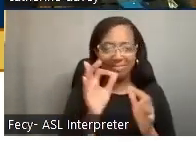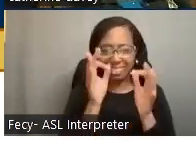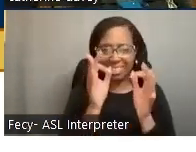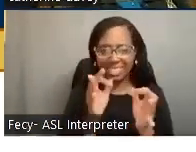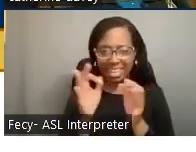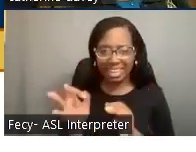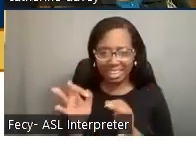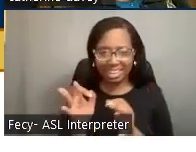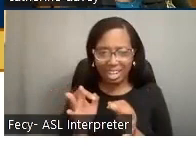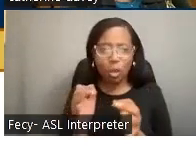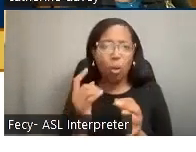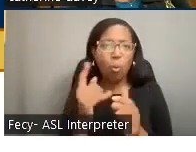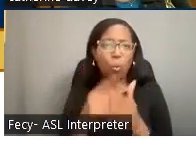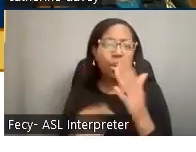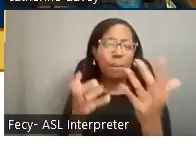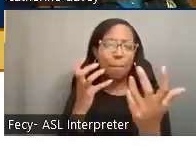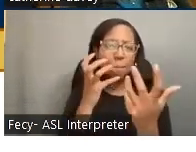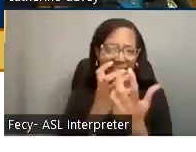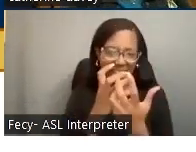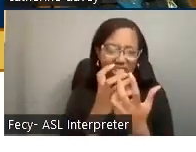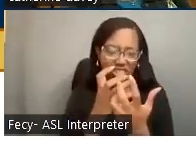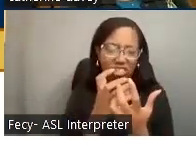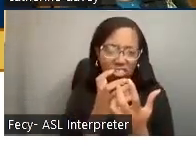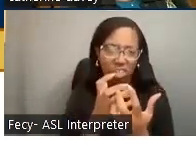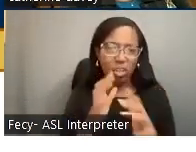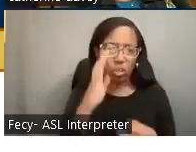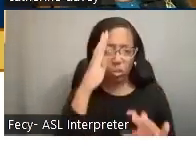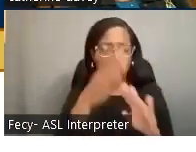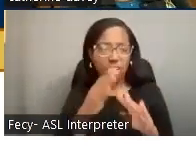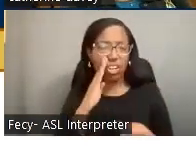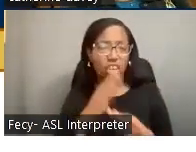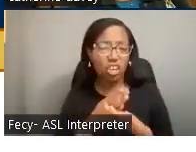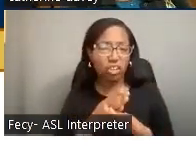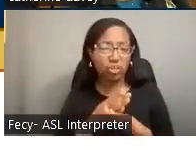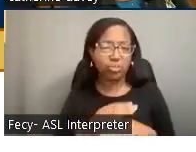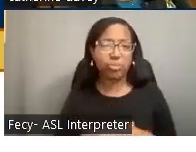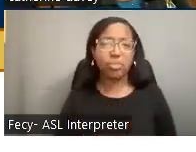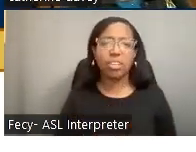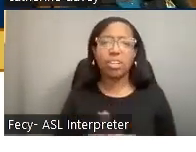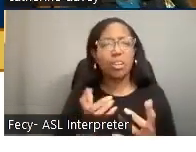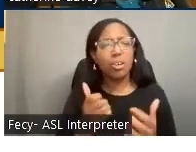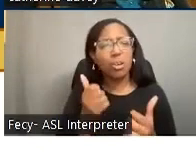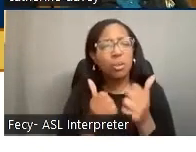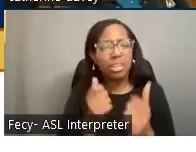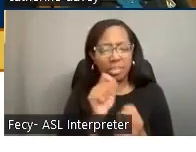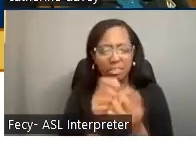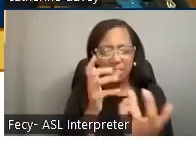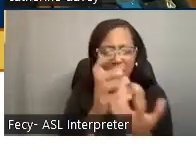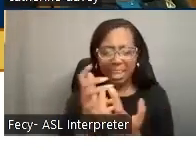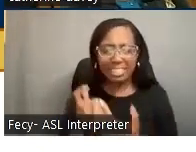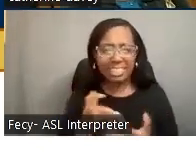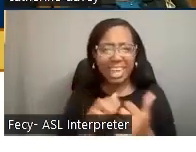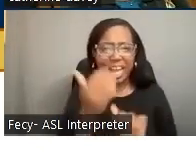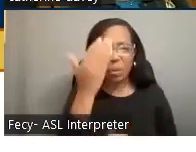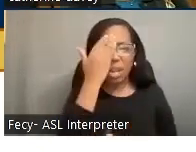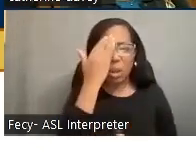la alternativa menos restrictiva que suple las necesidades de su ser querido, ¿no? Entonces, ¿cómo sé que está bien para mi hijo, para mi ser